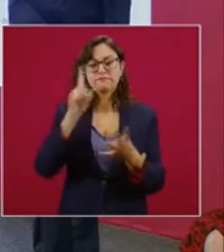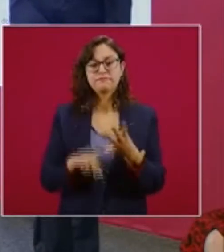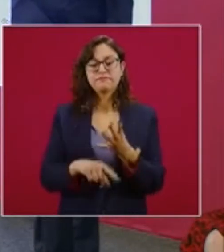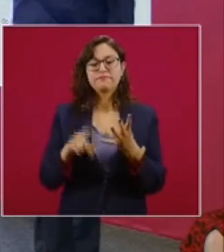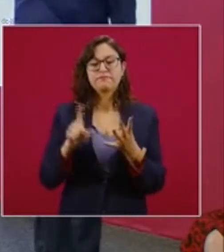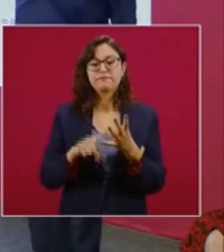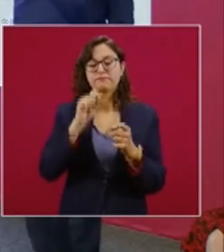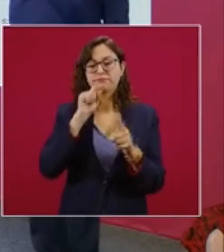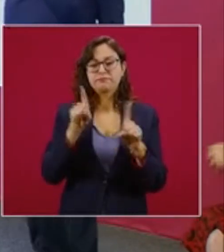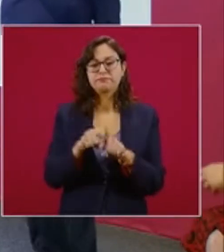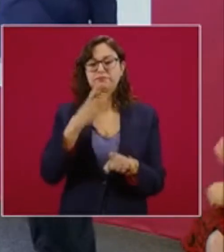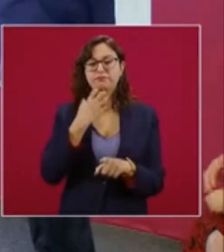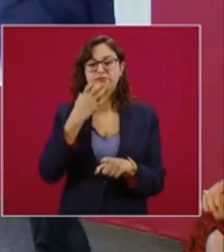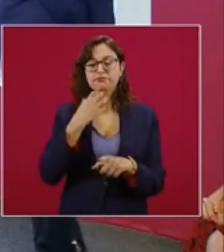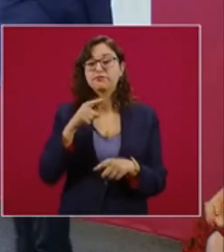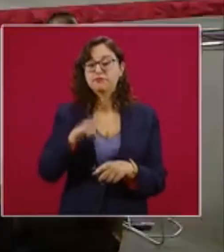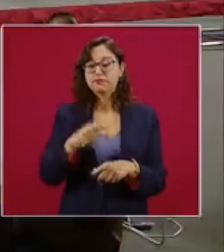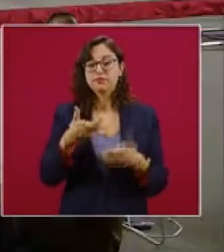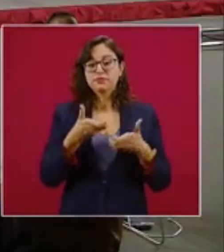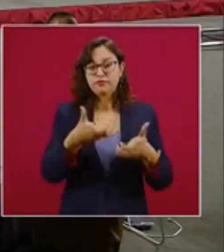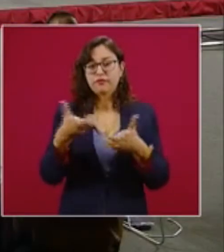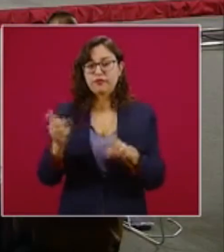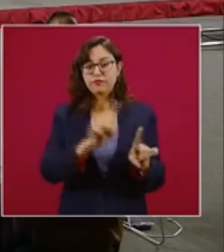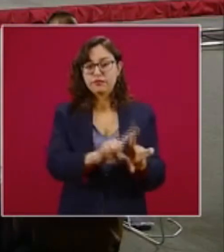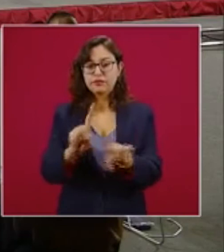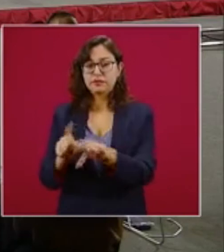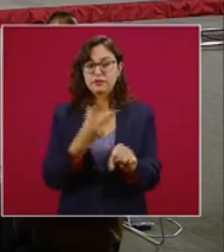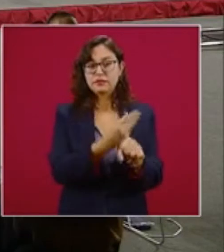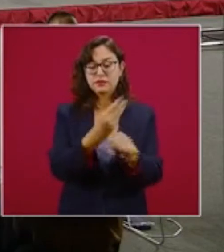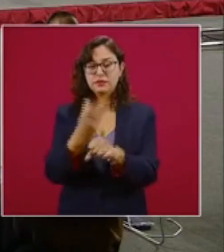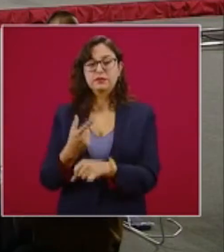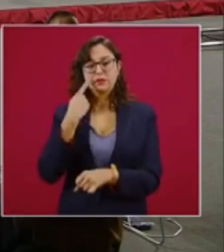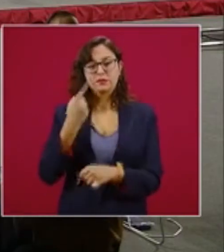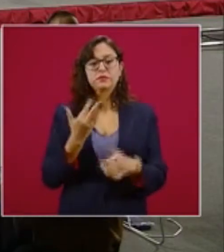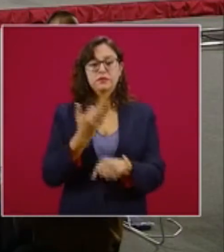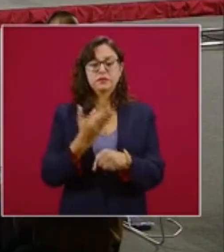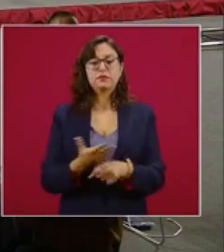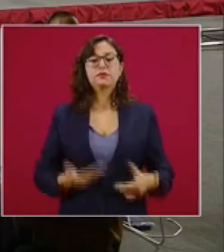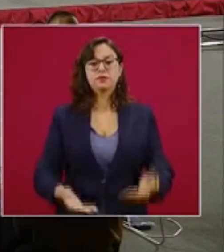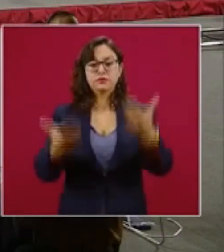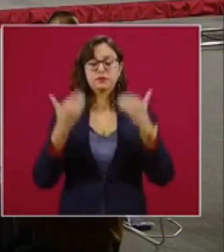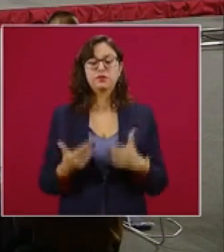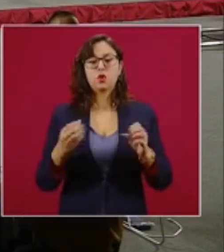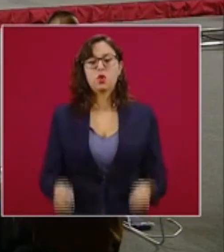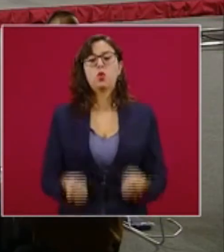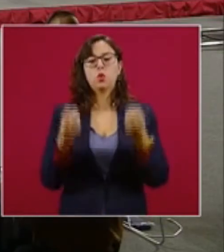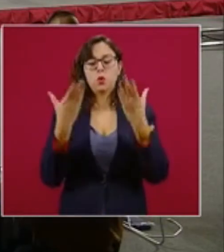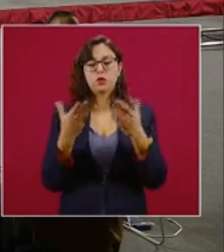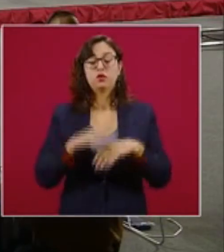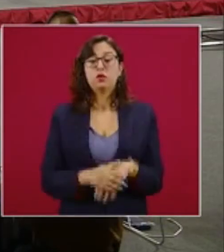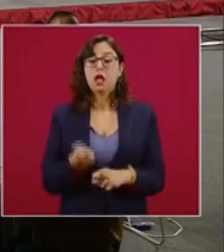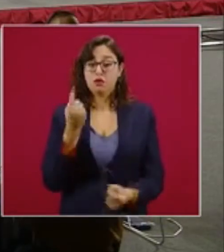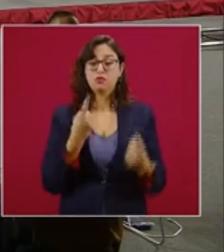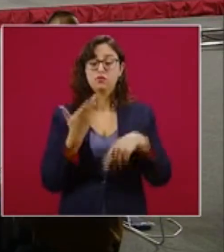Tepic Vía Unión. Podemos pasar a las siguientes, ya no me voy a detener en ellos, pero les va a dar una idea de los montos. Por ejemplo, algunos son